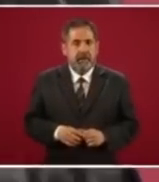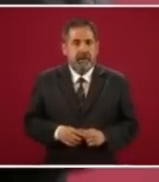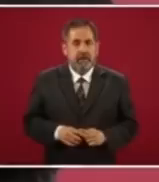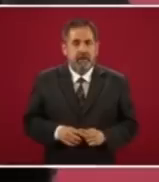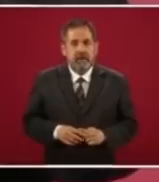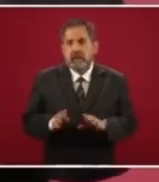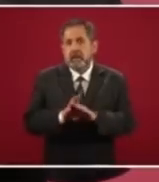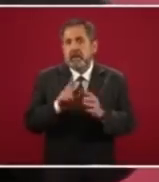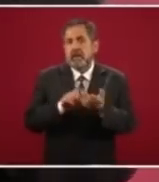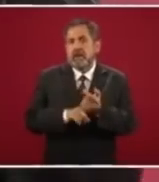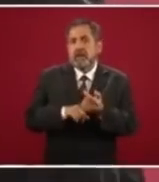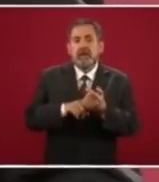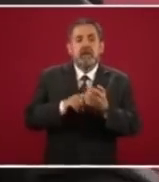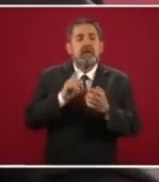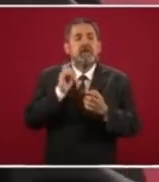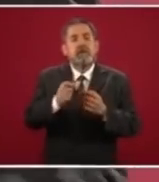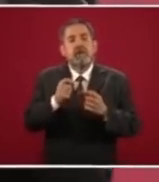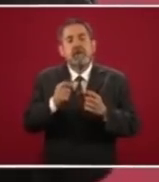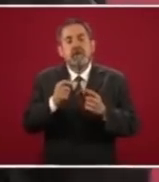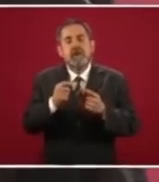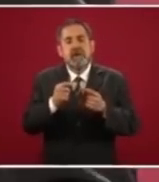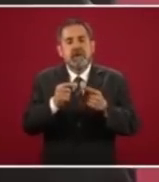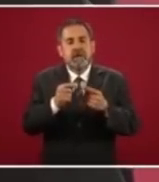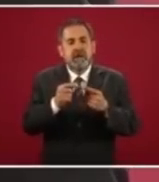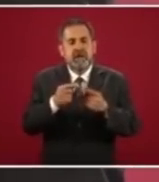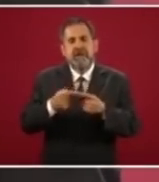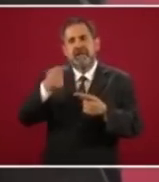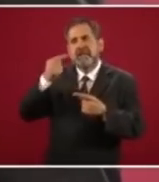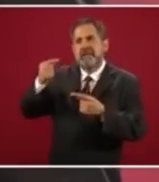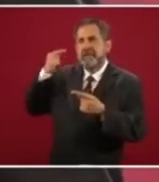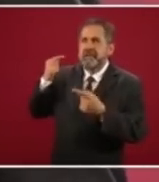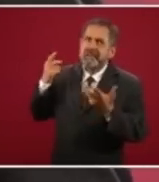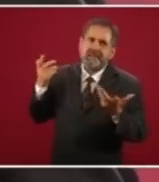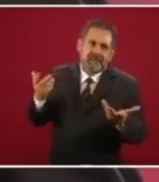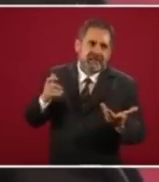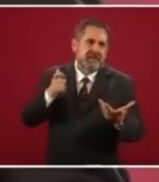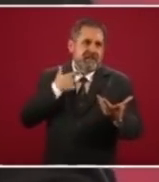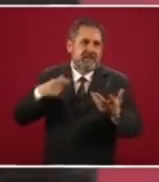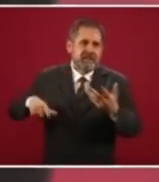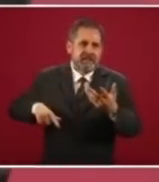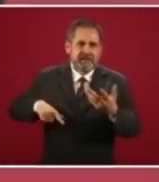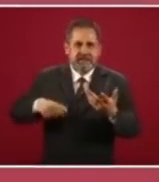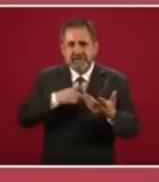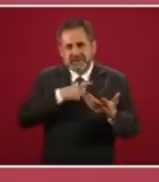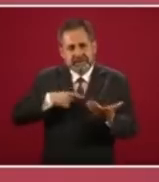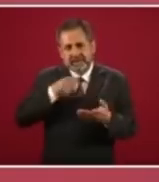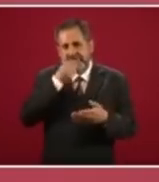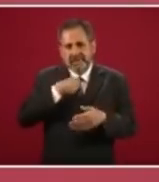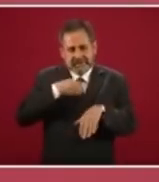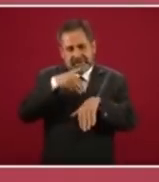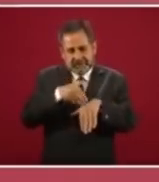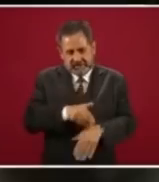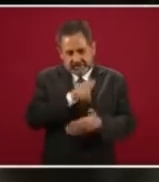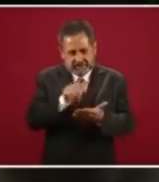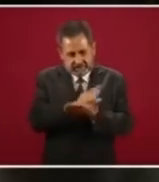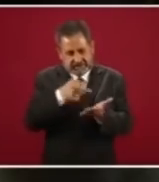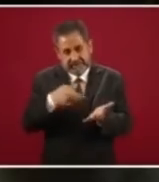lo que viene detrás, pues lo tenemos que resolver de conformidad con la ley,